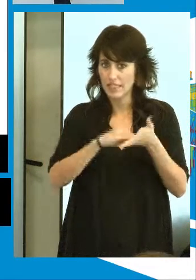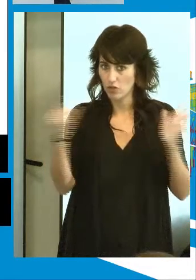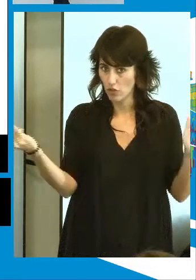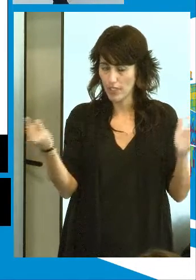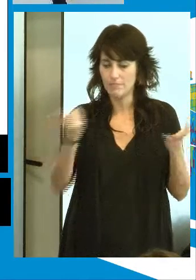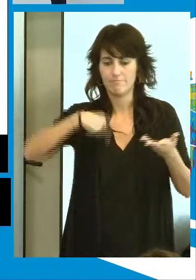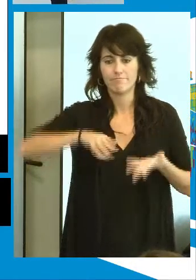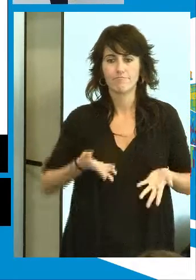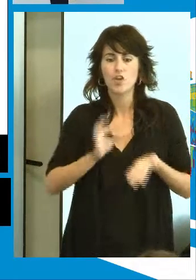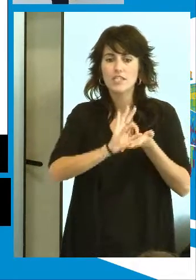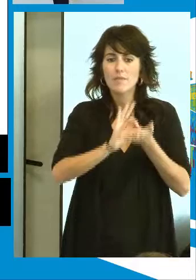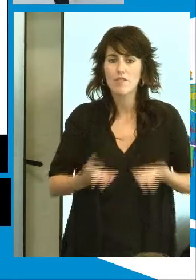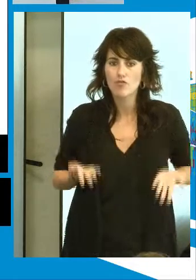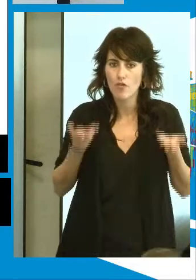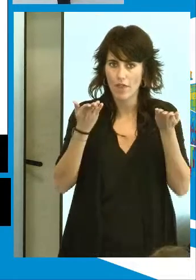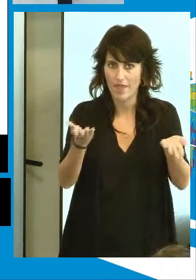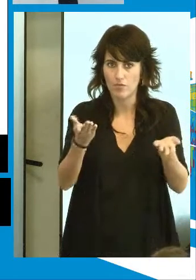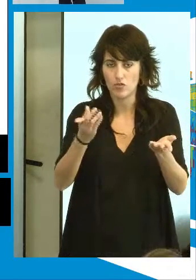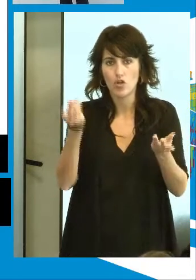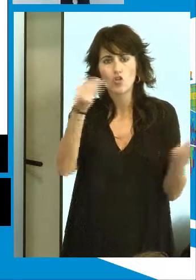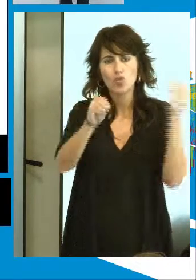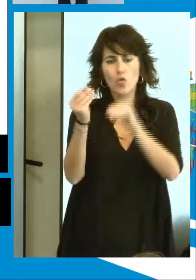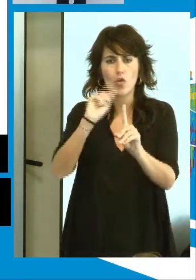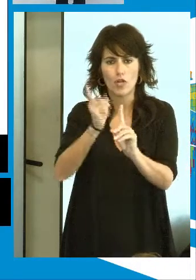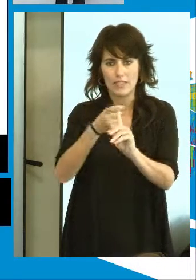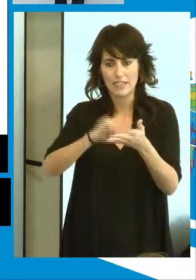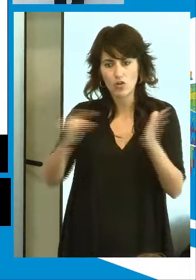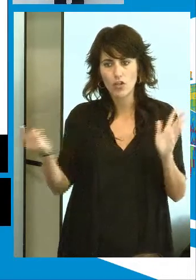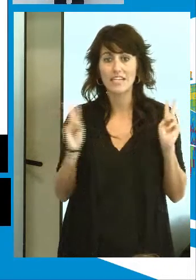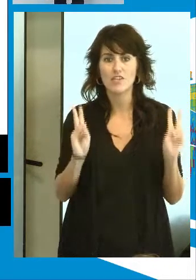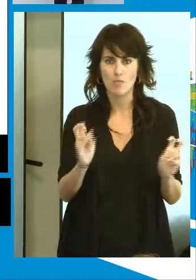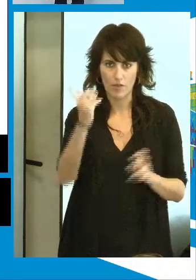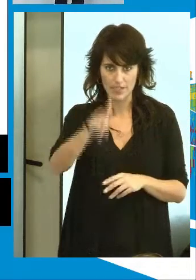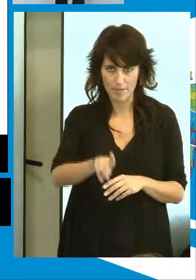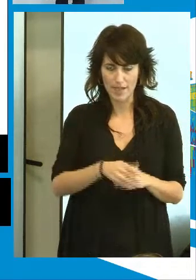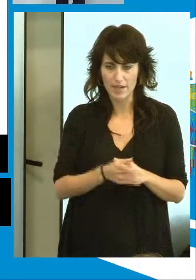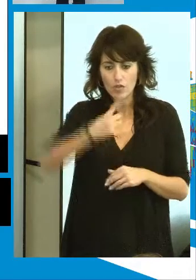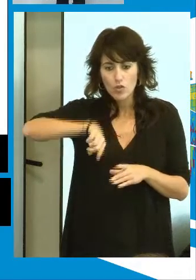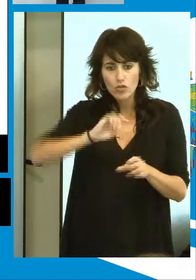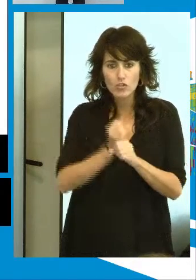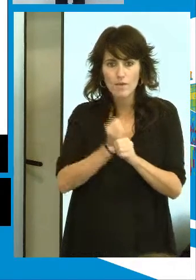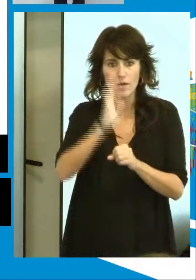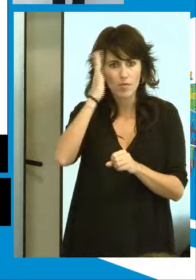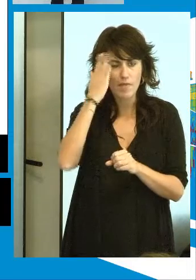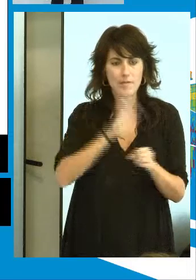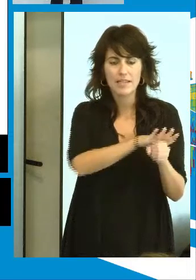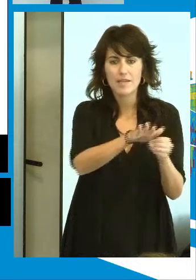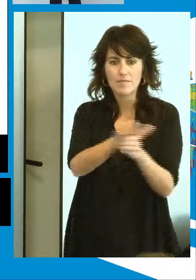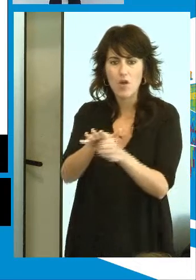tecnológica que ofrecemos servicios y soluciones tecnológicas innovadoras. Trabajamos principalmente en las